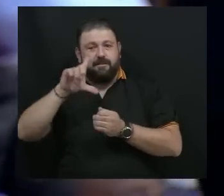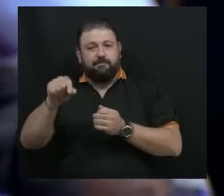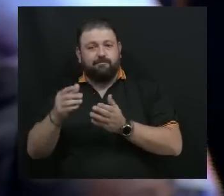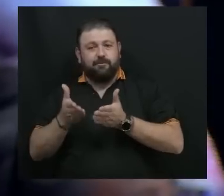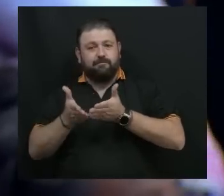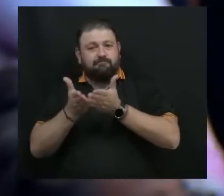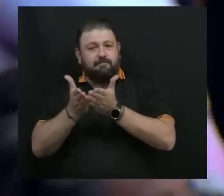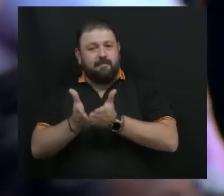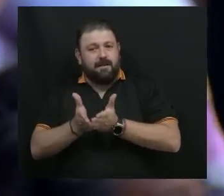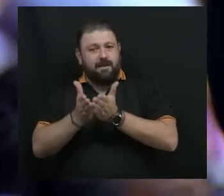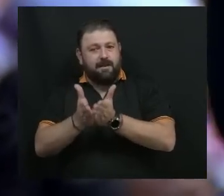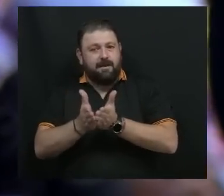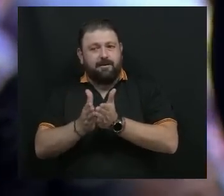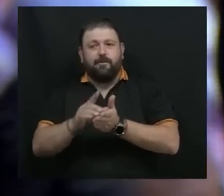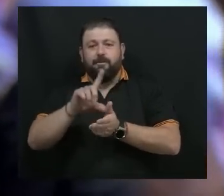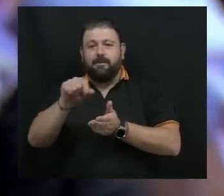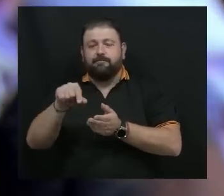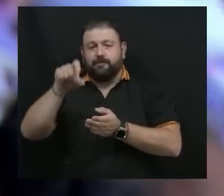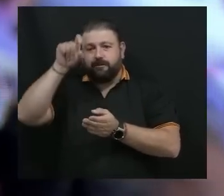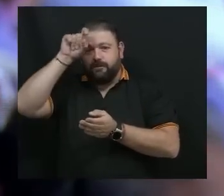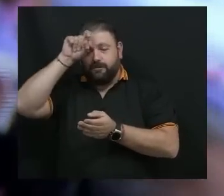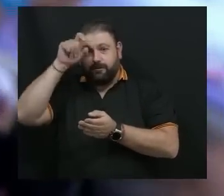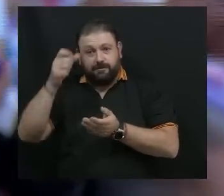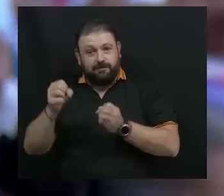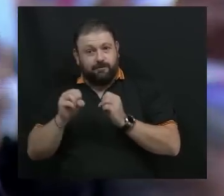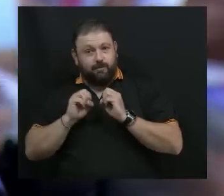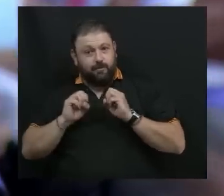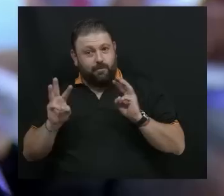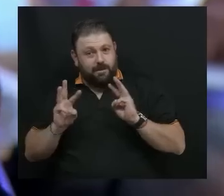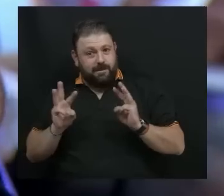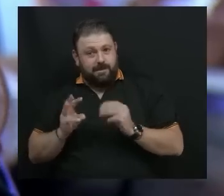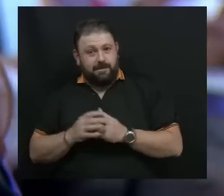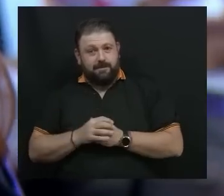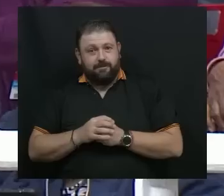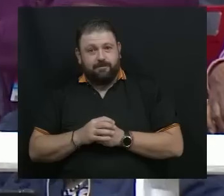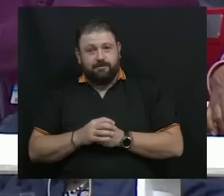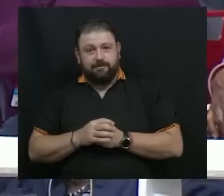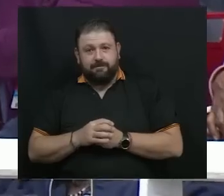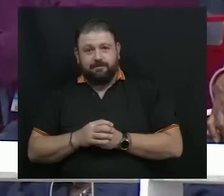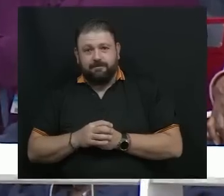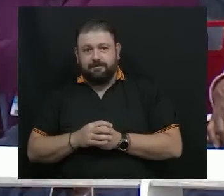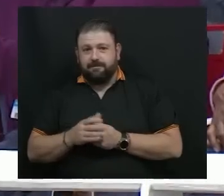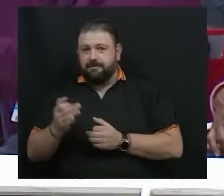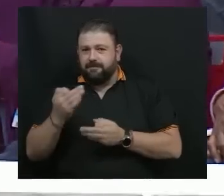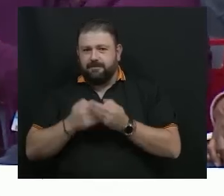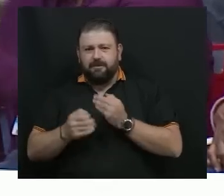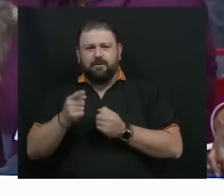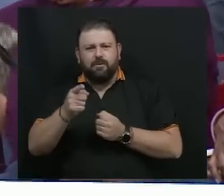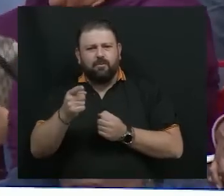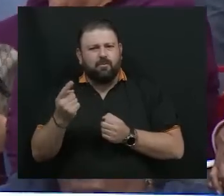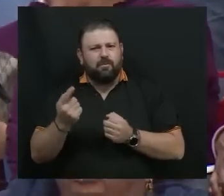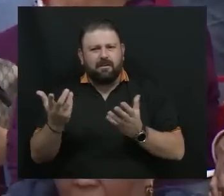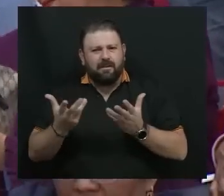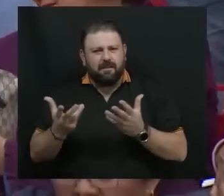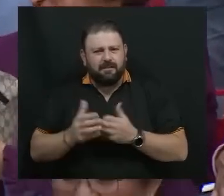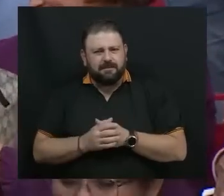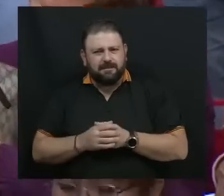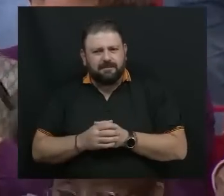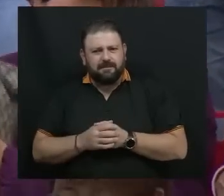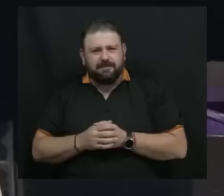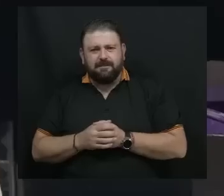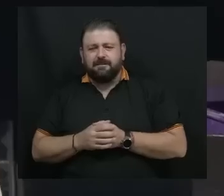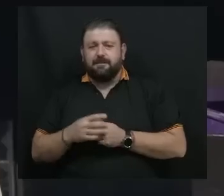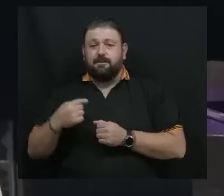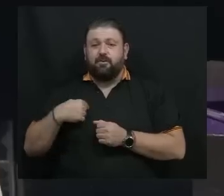y estaremos en Turquía también. ¡Wow! ¿Y usted a qué se dedica?